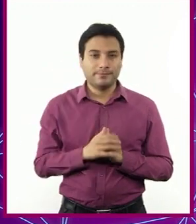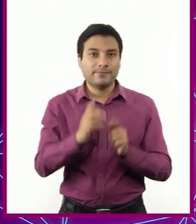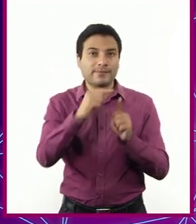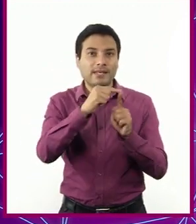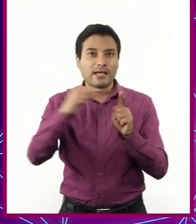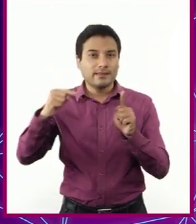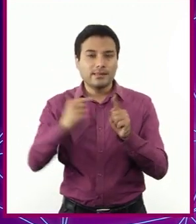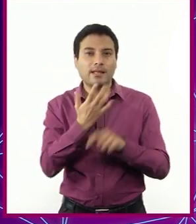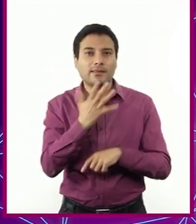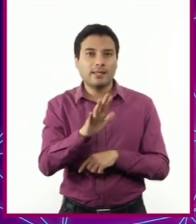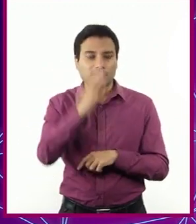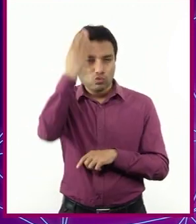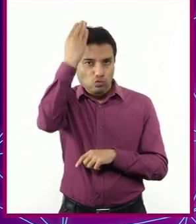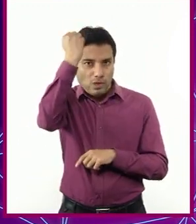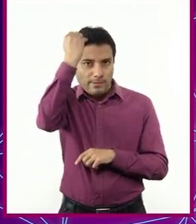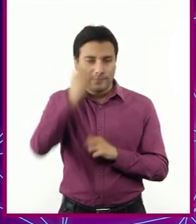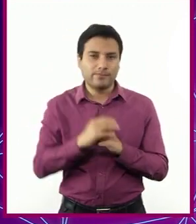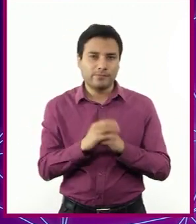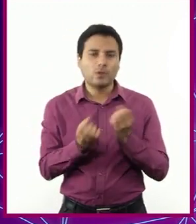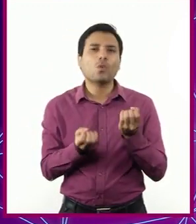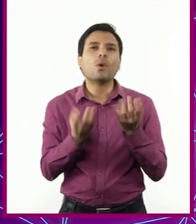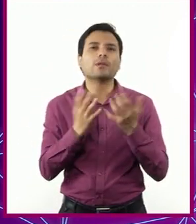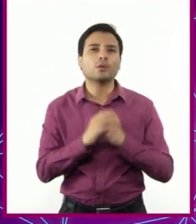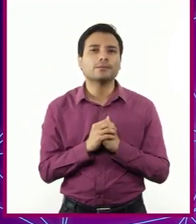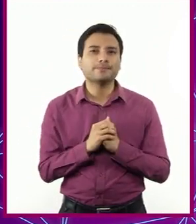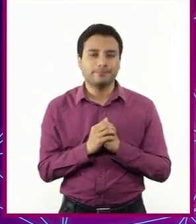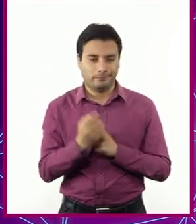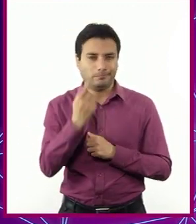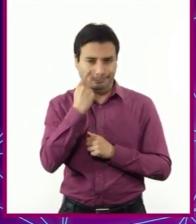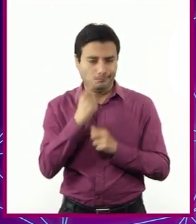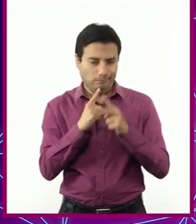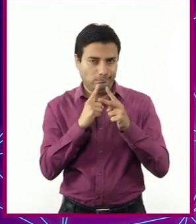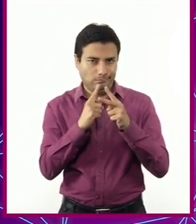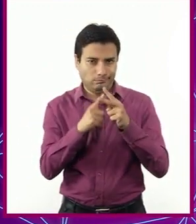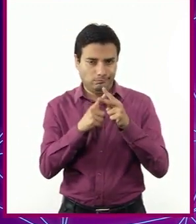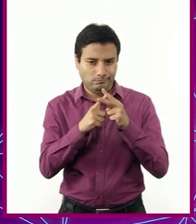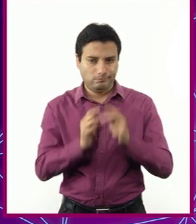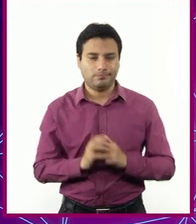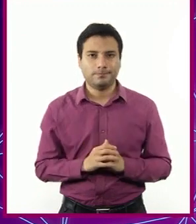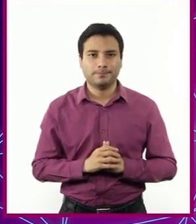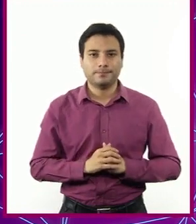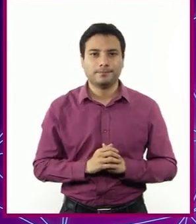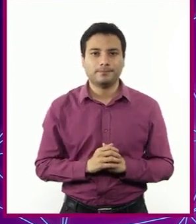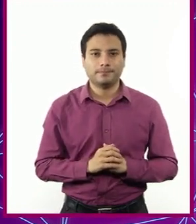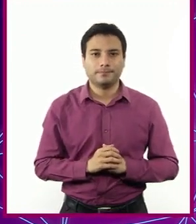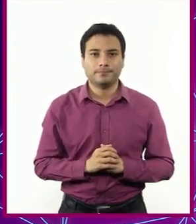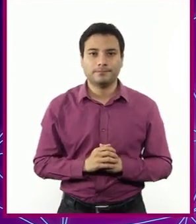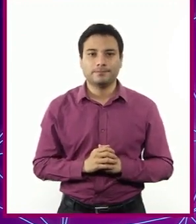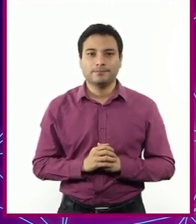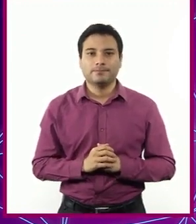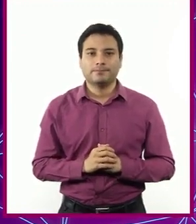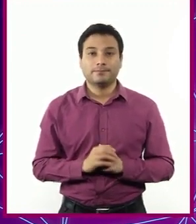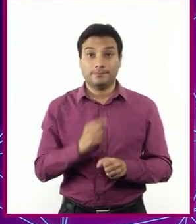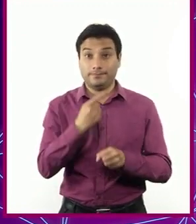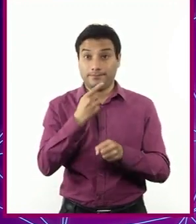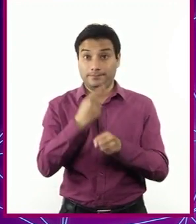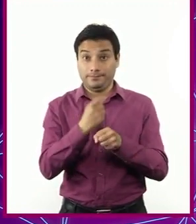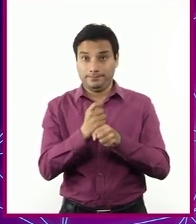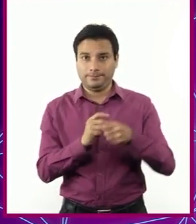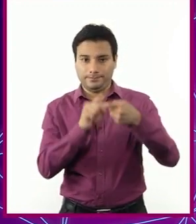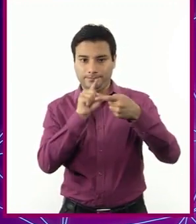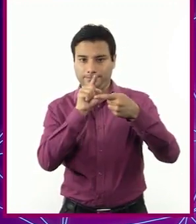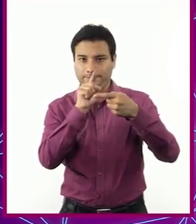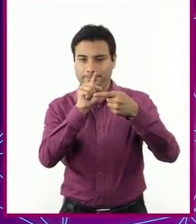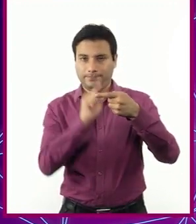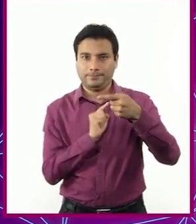9? Primero resolvamos las operaciones en el numerador. Desarrollamos la potencia de